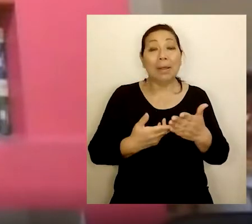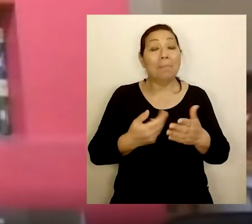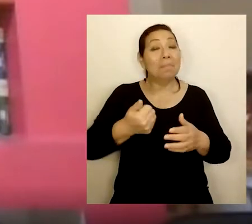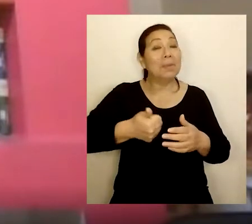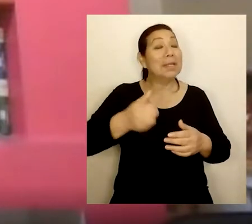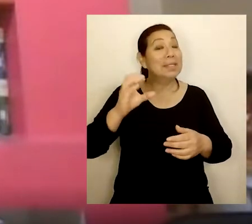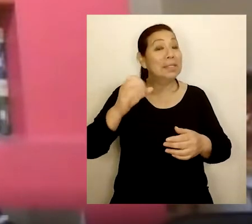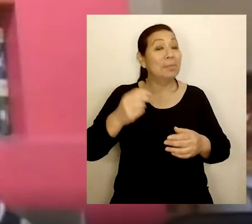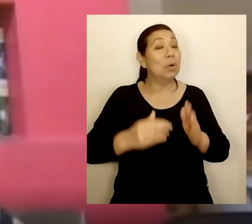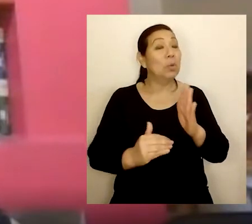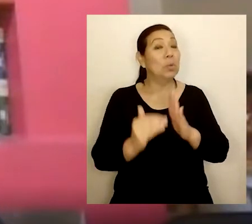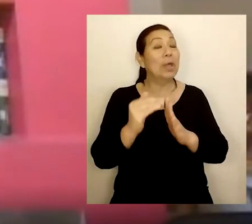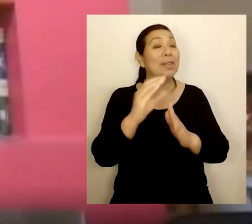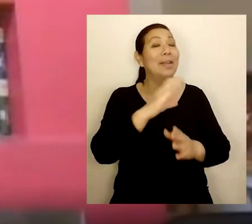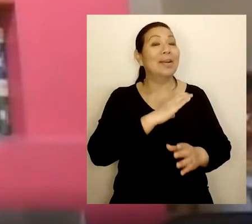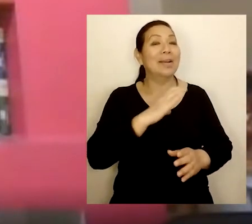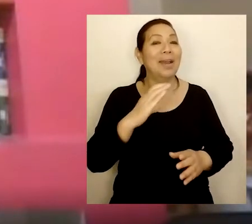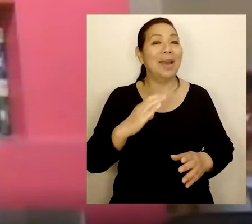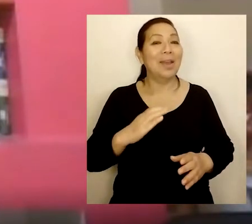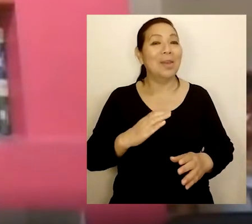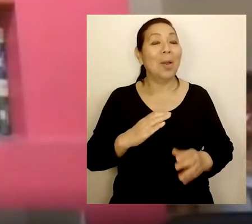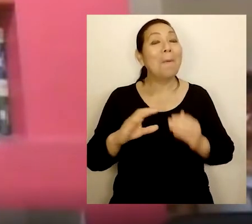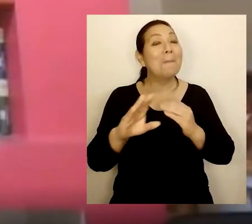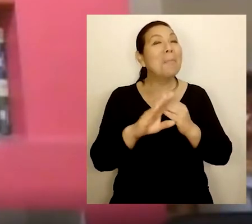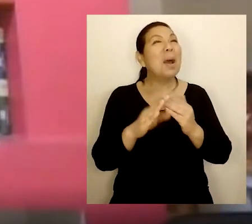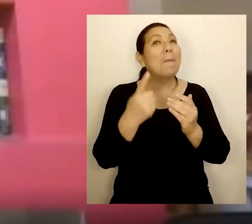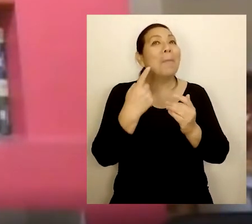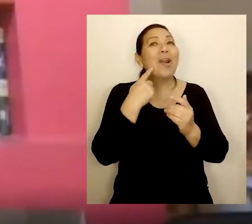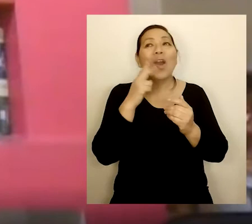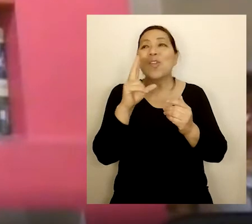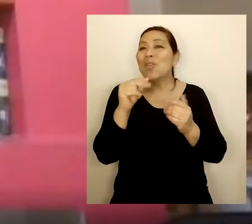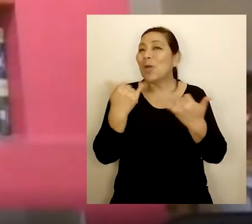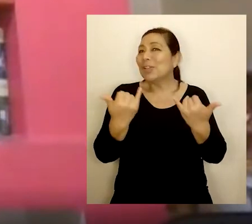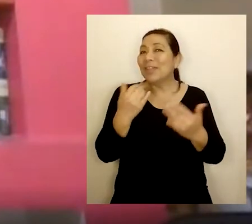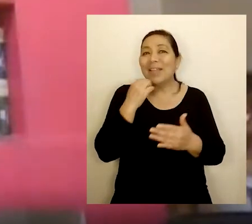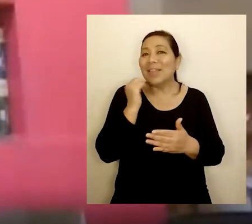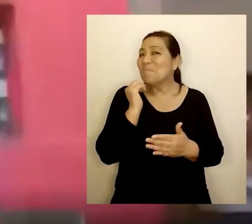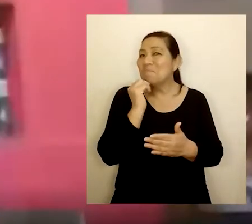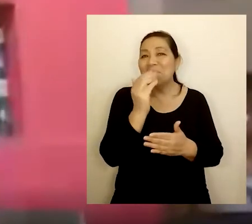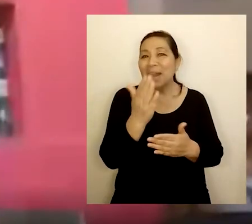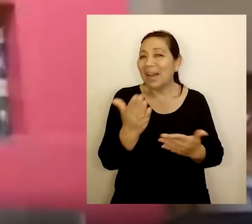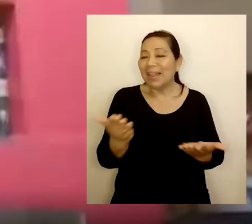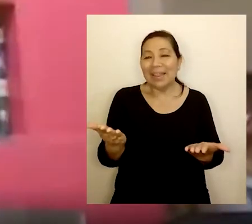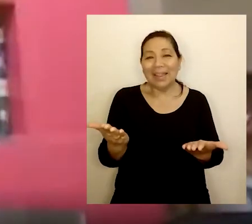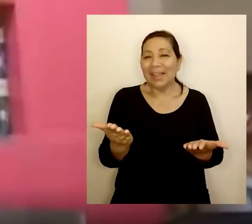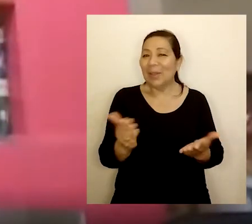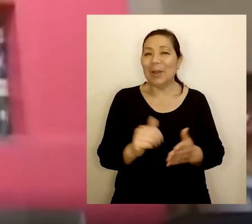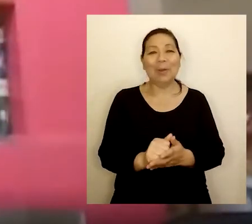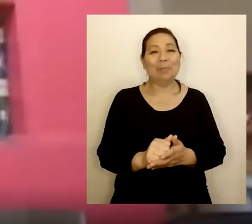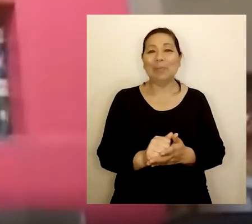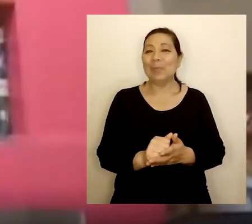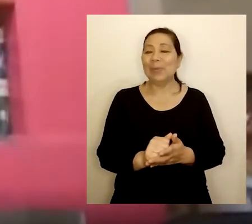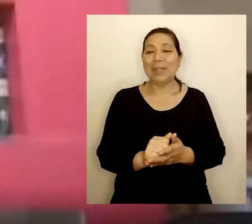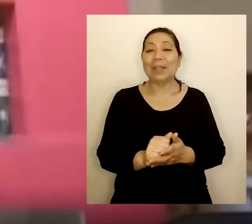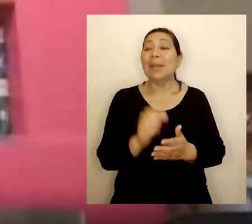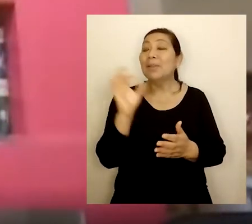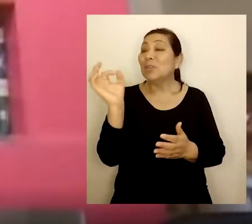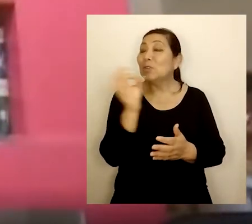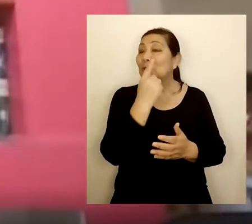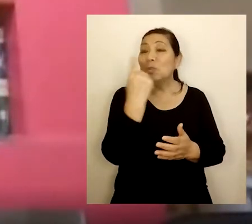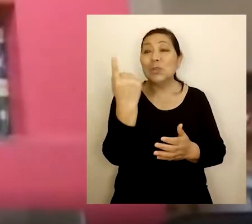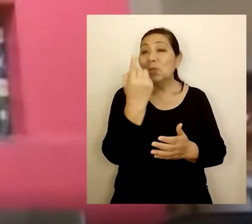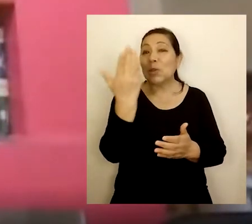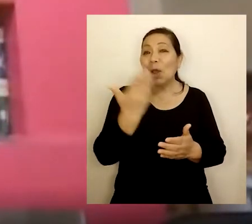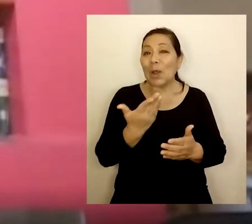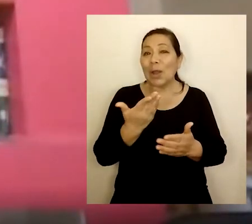primera sala civil de la Corte Superior del Callao, se ha basado para declarar infundada esta demanda, se ha basado